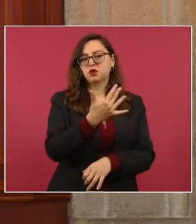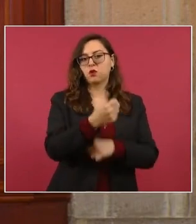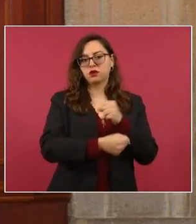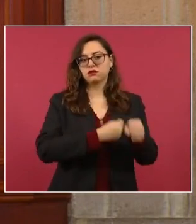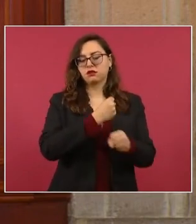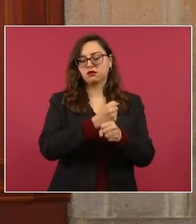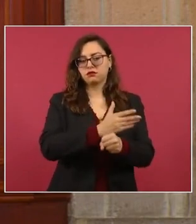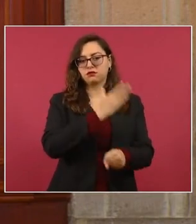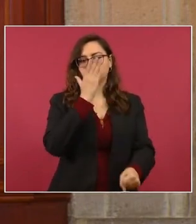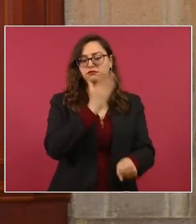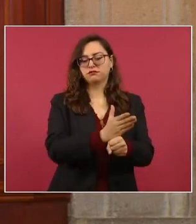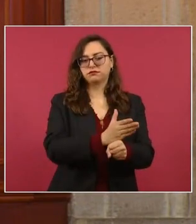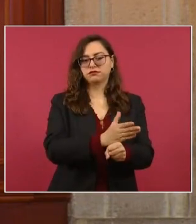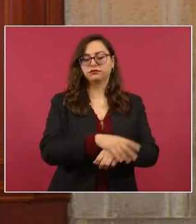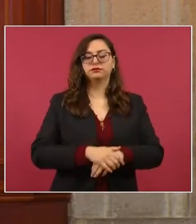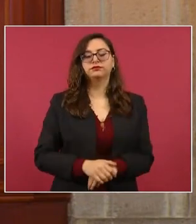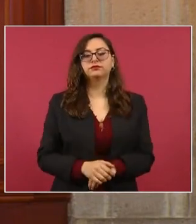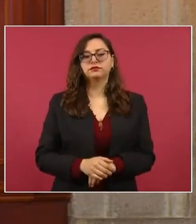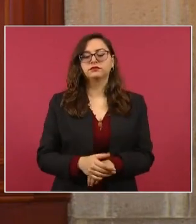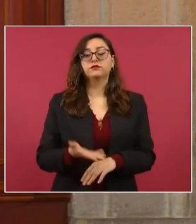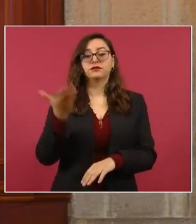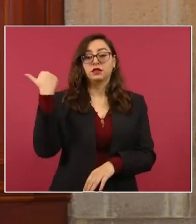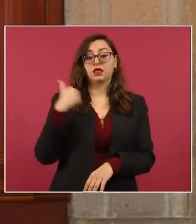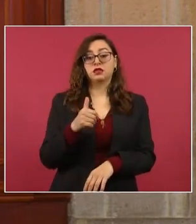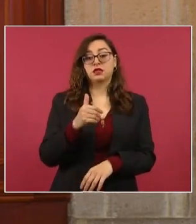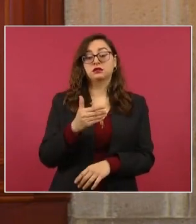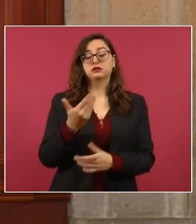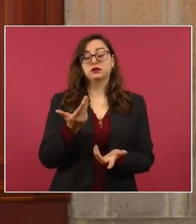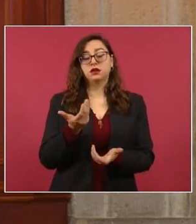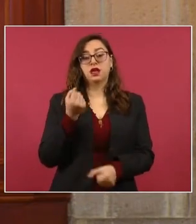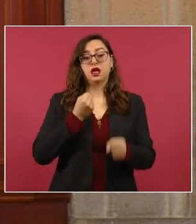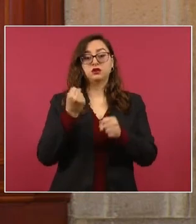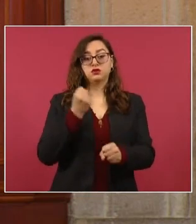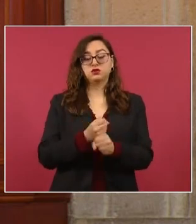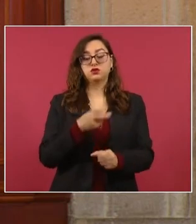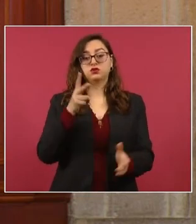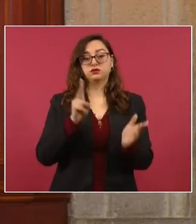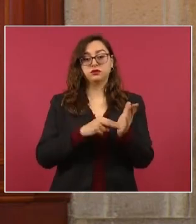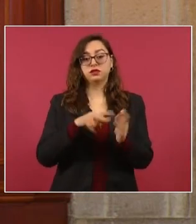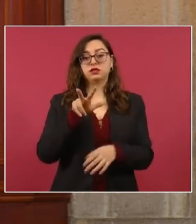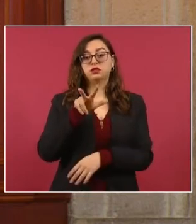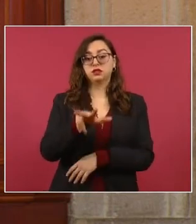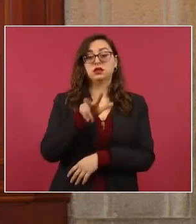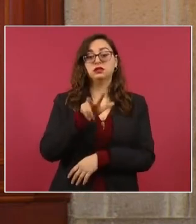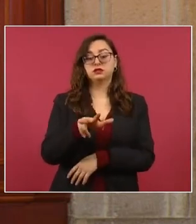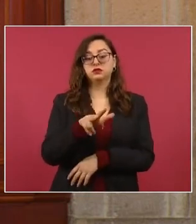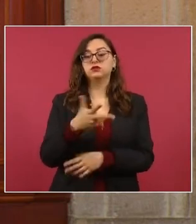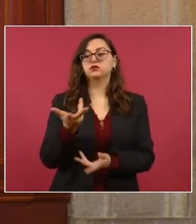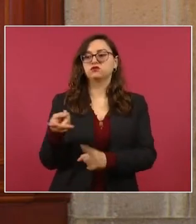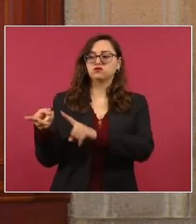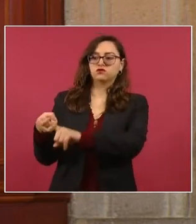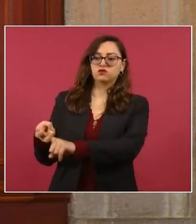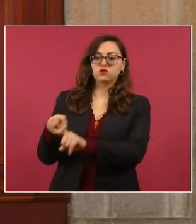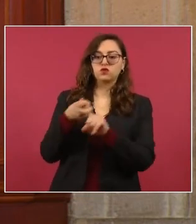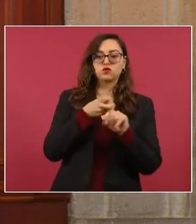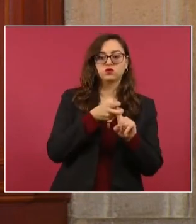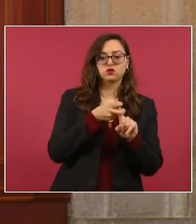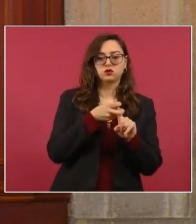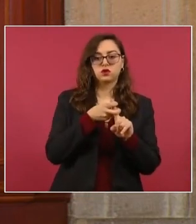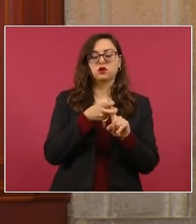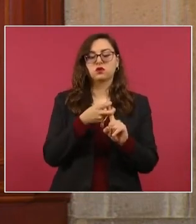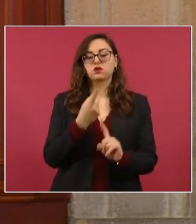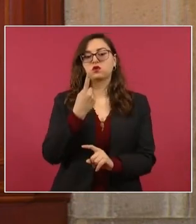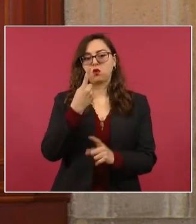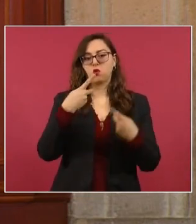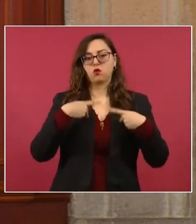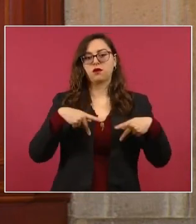enero del 2018, cuando los hoy sentenciados privaron de la libertad a una persona que se dirigía a un